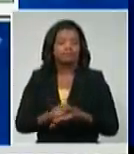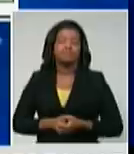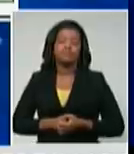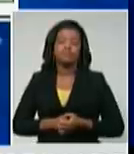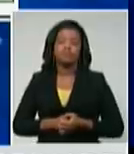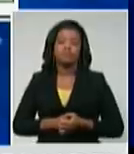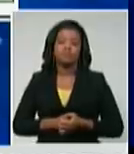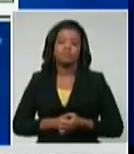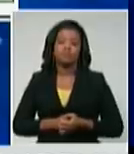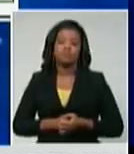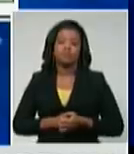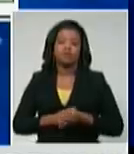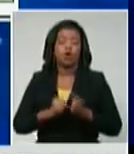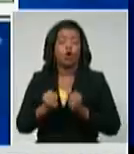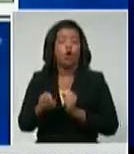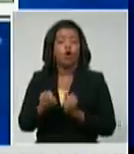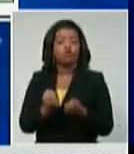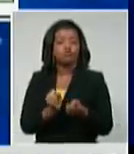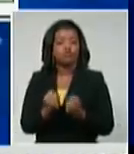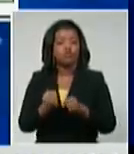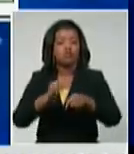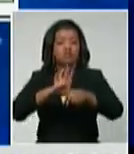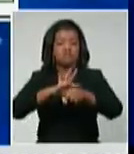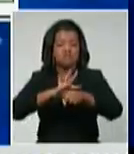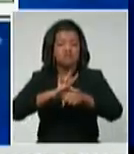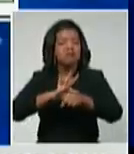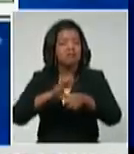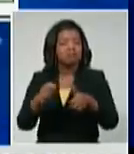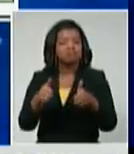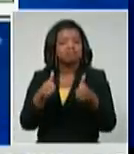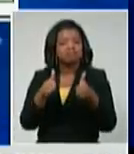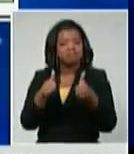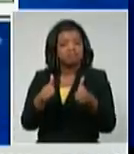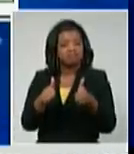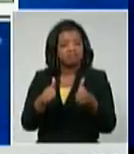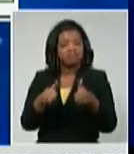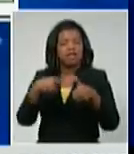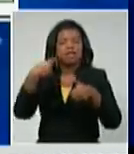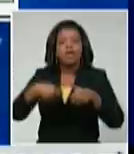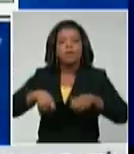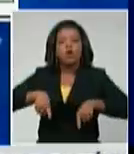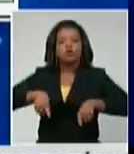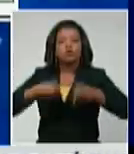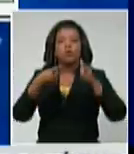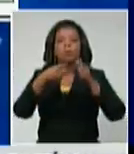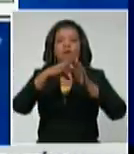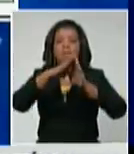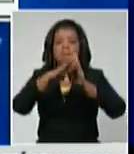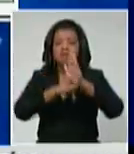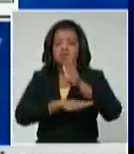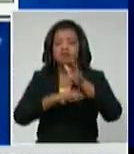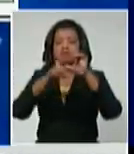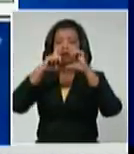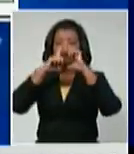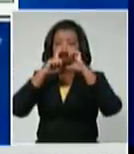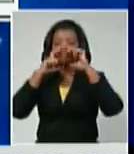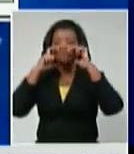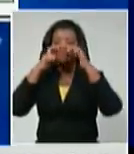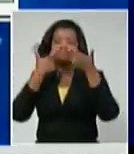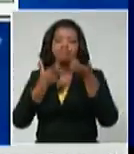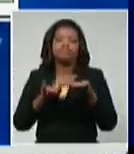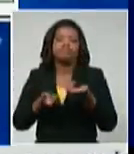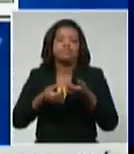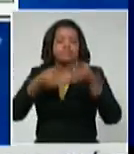del control de la enfermedad, con el cumplimiento de las medidas de restricción que están establecidas, las que siempre hemos